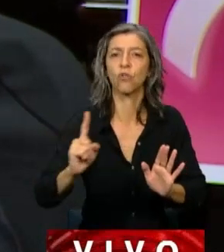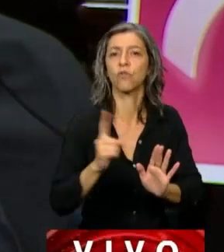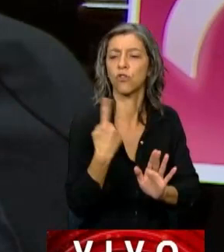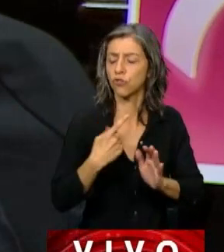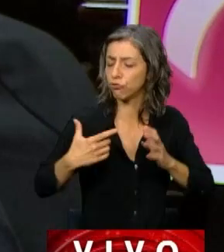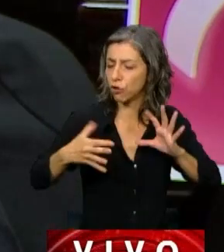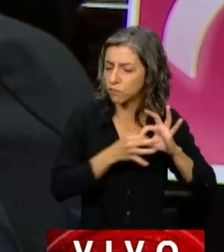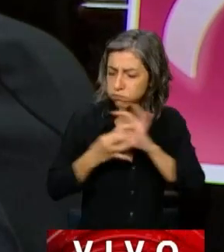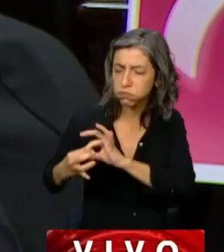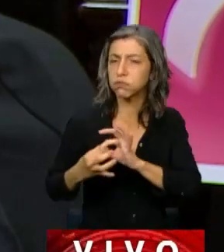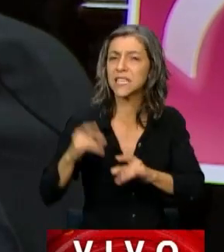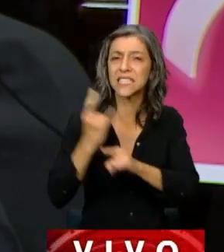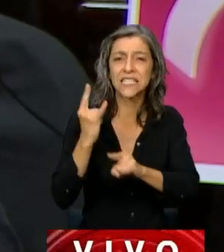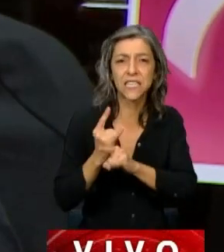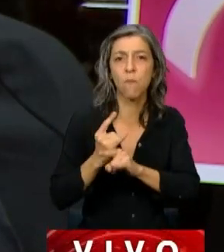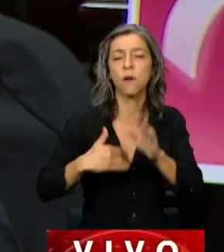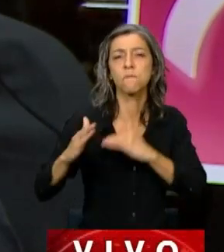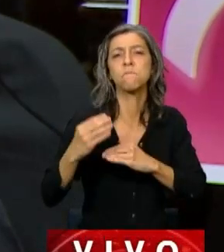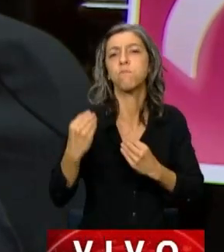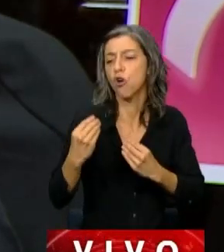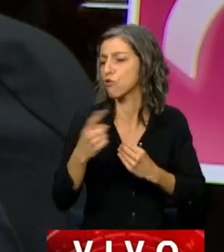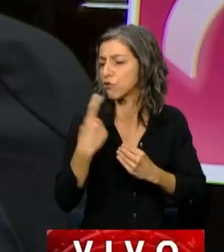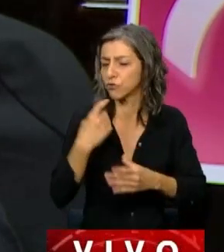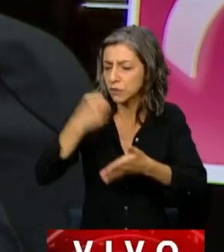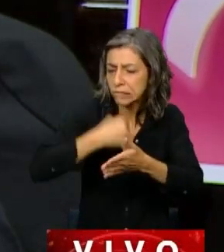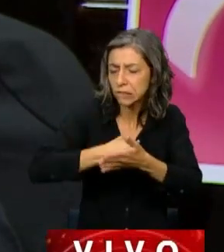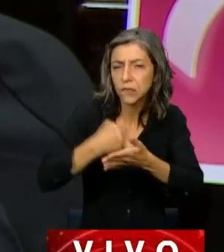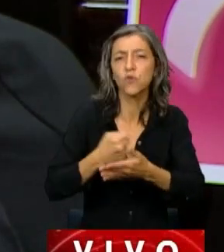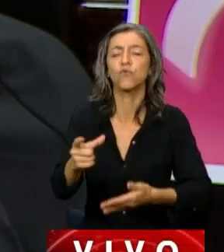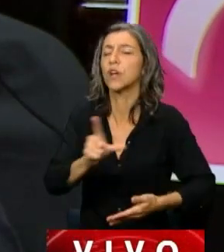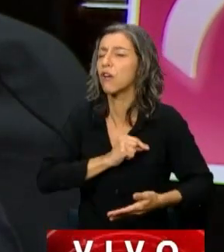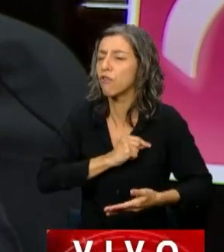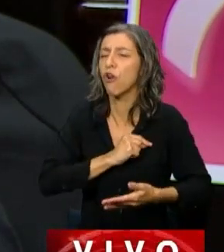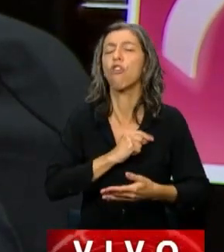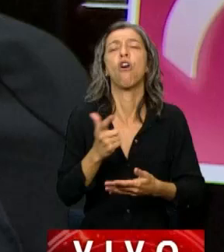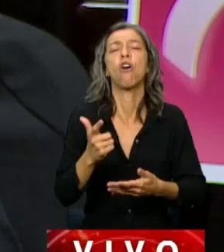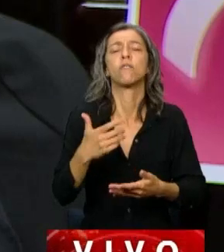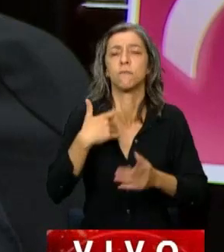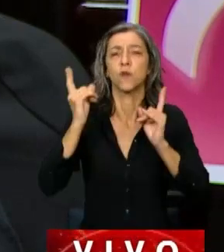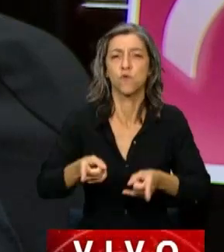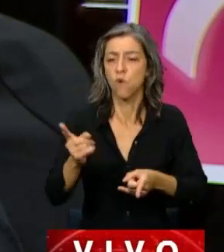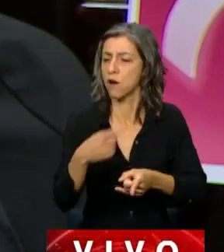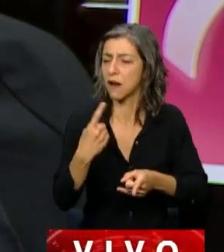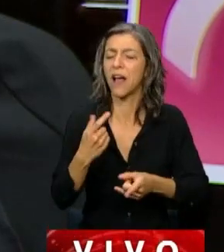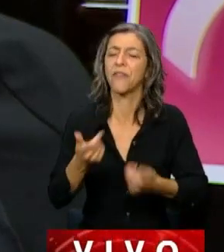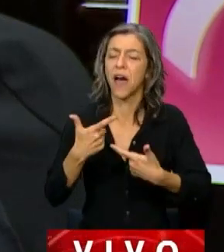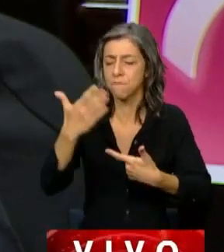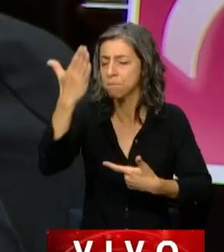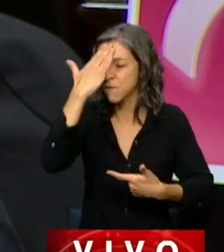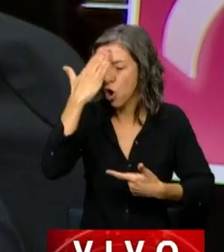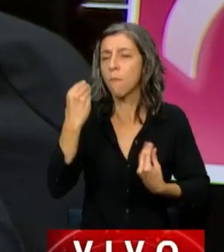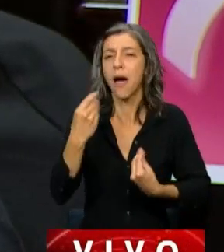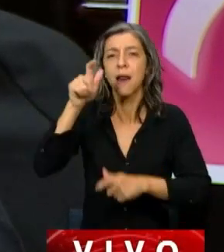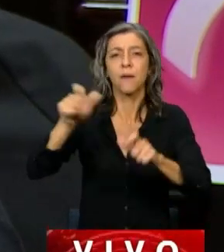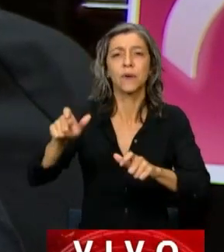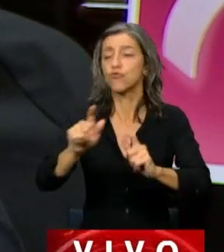juntos siempre, y más aún cuando la lucha y el dolor dan paso a la memoria y al homenaje de quienes sin estar estarán por